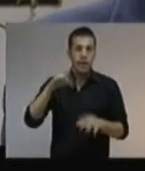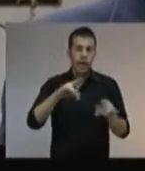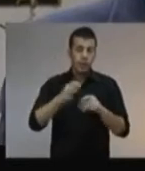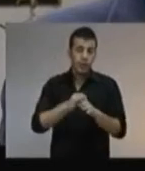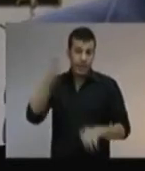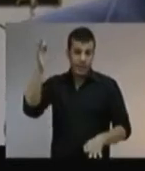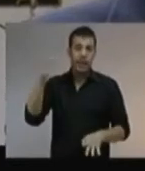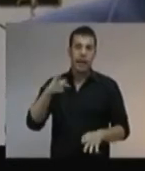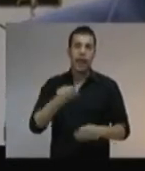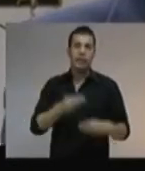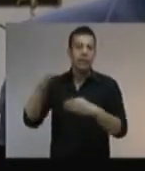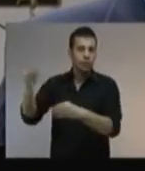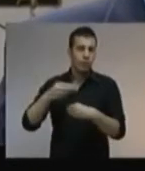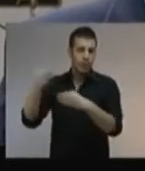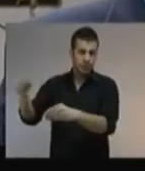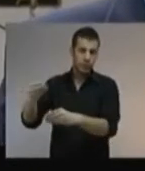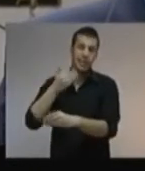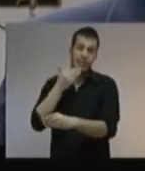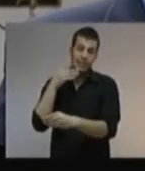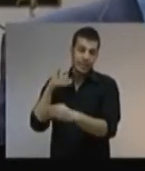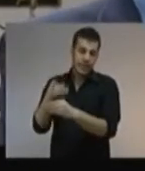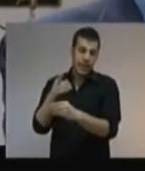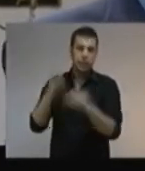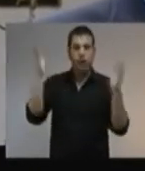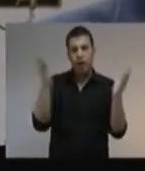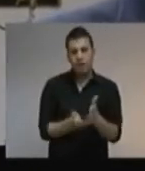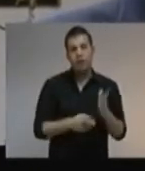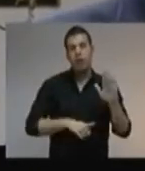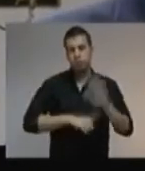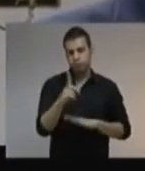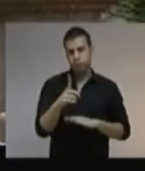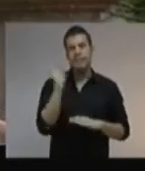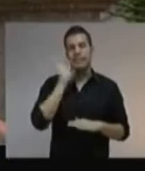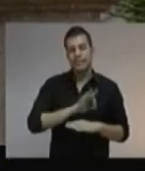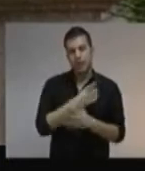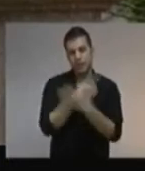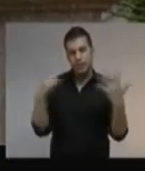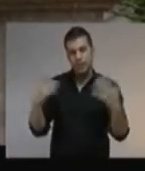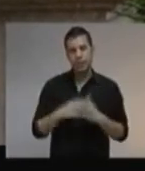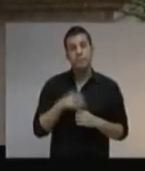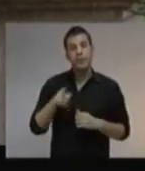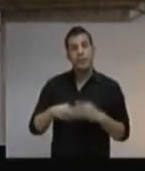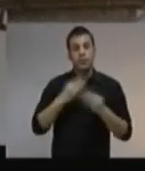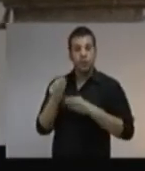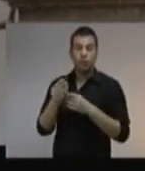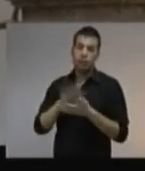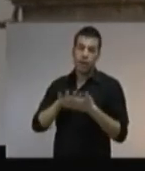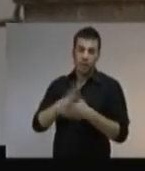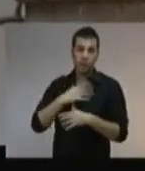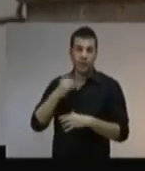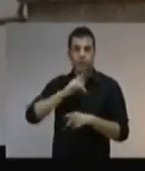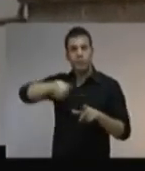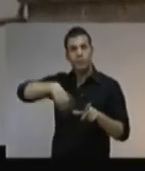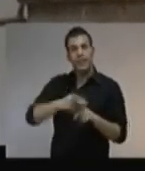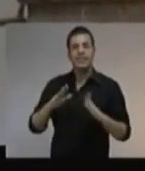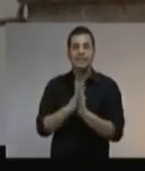explica el primer desenvolvimiento de la villa en el siglo XVI. Alfredo, podemos empezar hablando del origen de esta ciudad, precisamente en la plaza